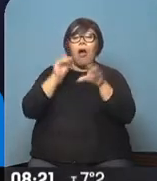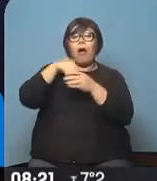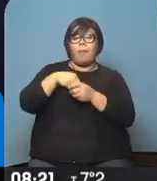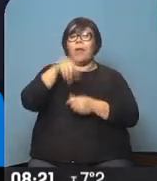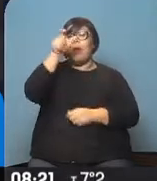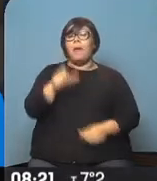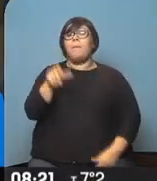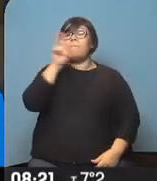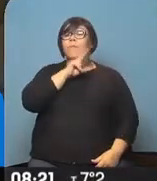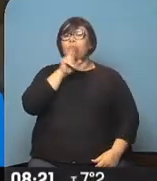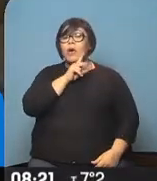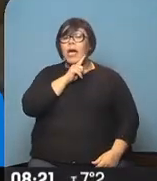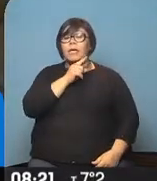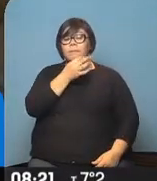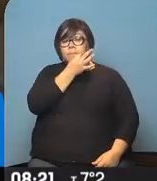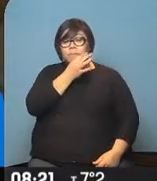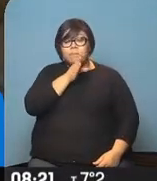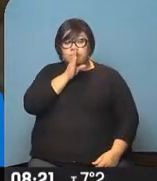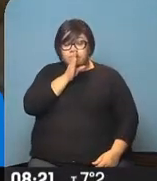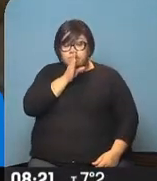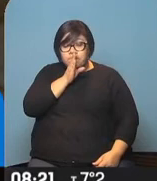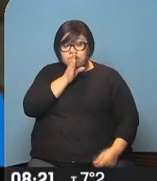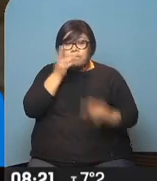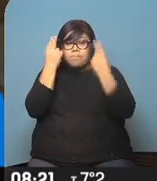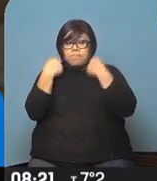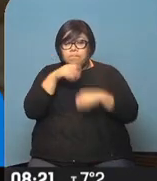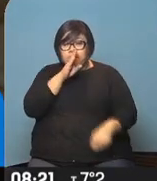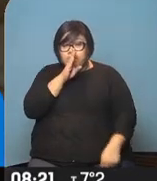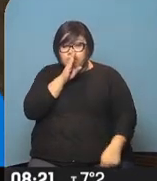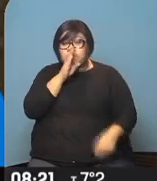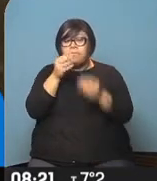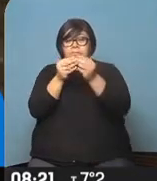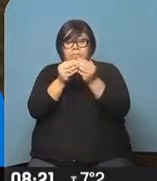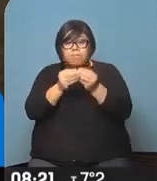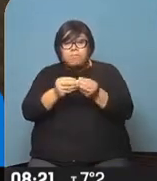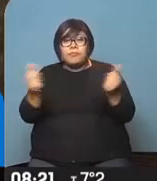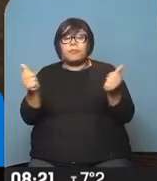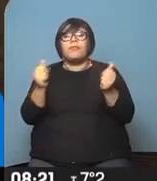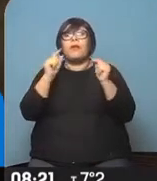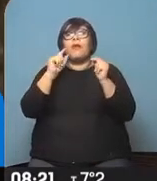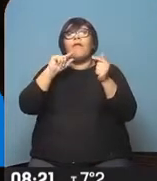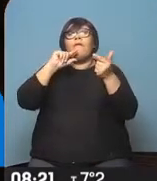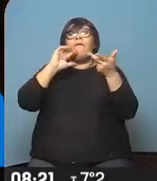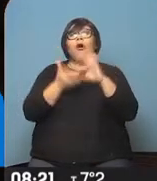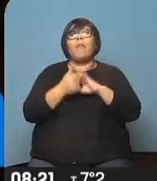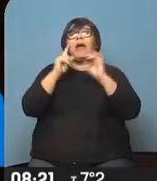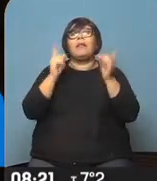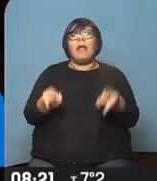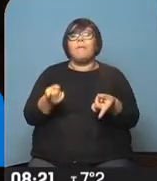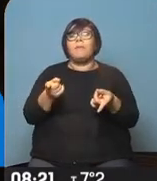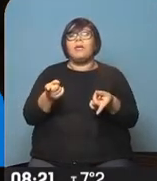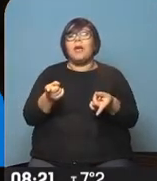mujer silenciada en contrapuesto o en conjunción con la actualidad, que es una mujer que